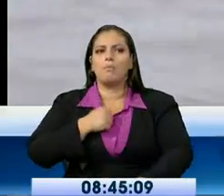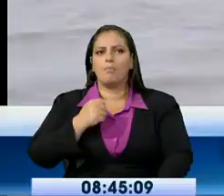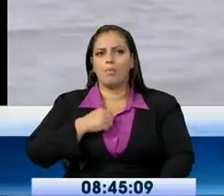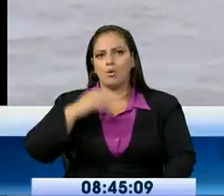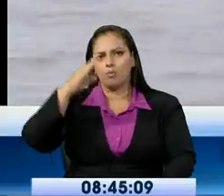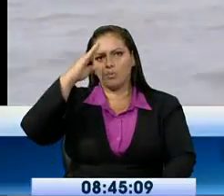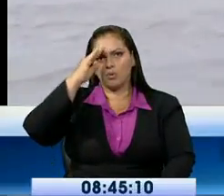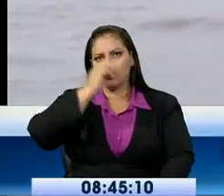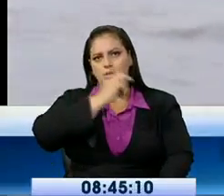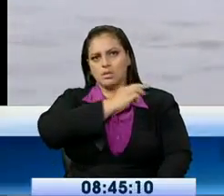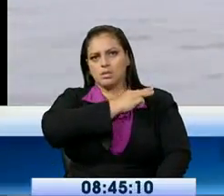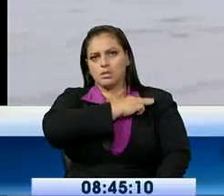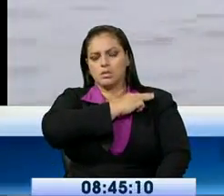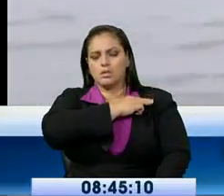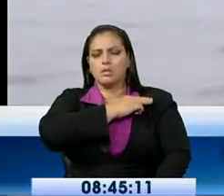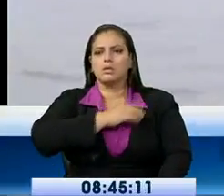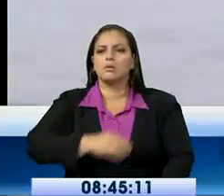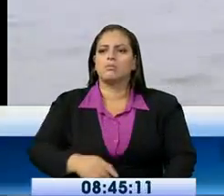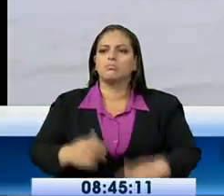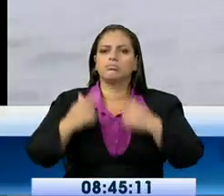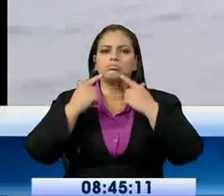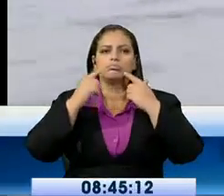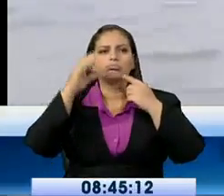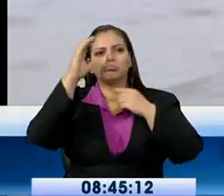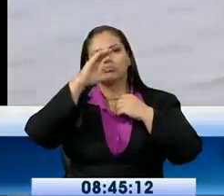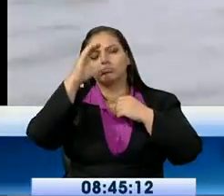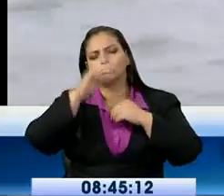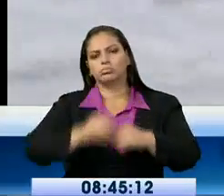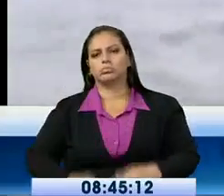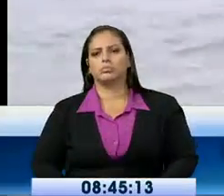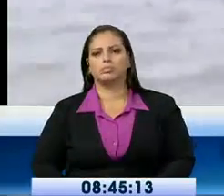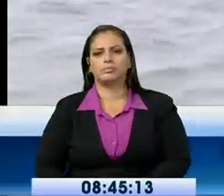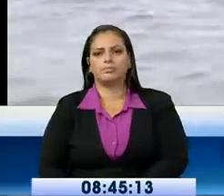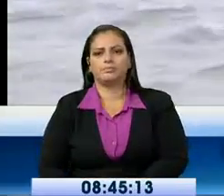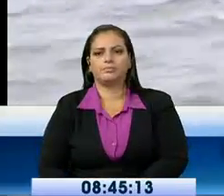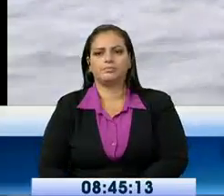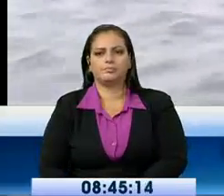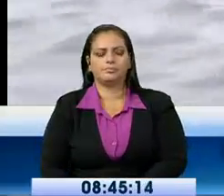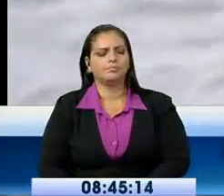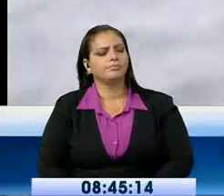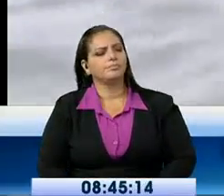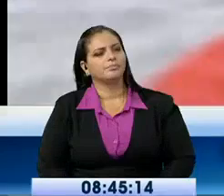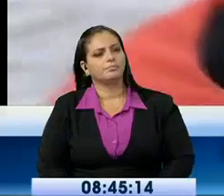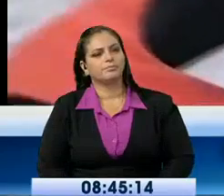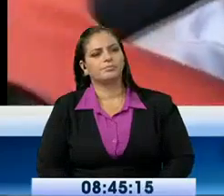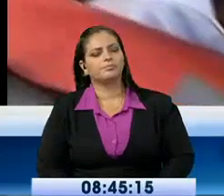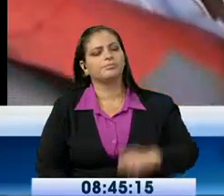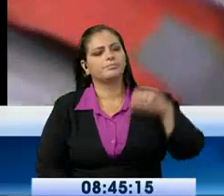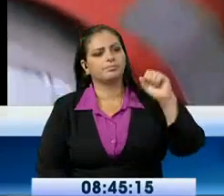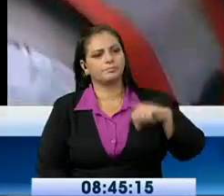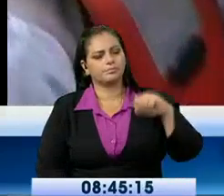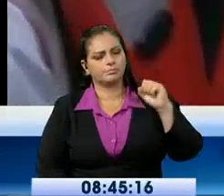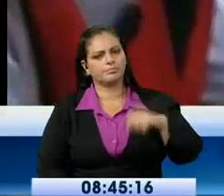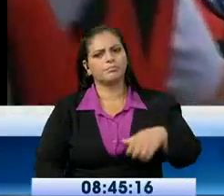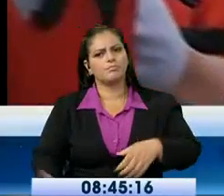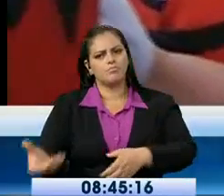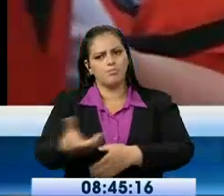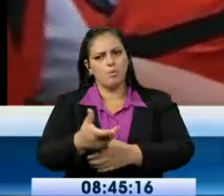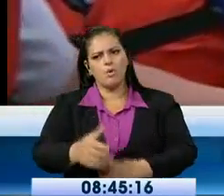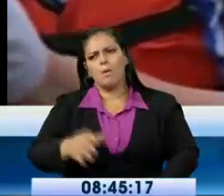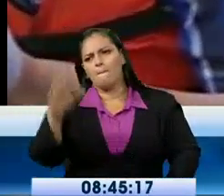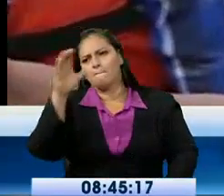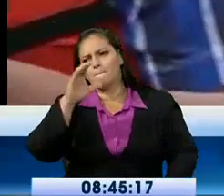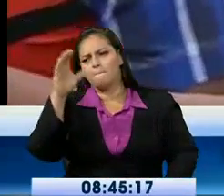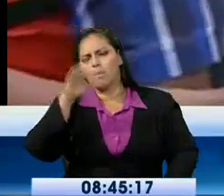ese compromiso de acompañarles a ustedes en la búsqueda de su hermano? Sí, los bomberos no han descansado. El